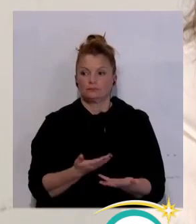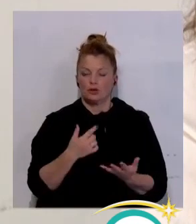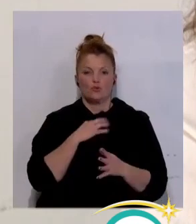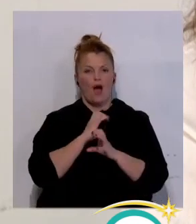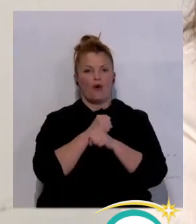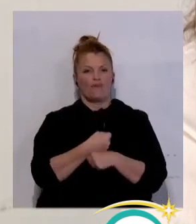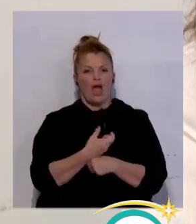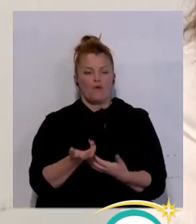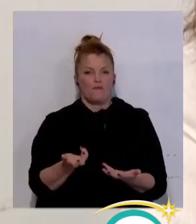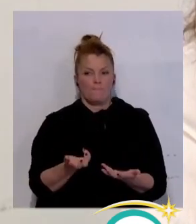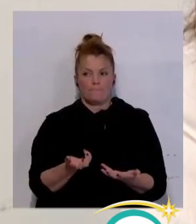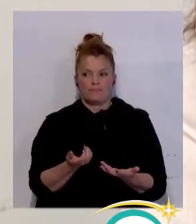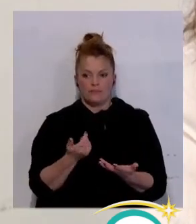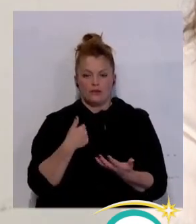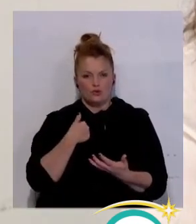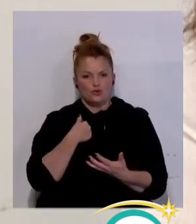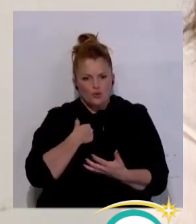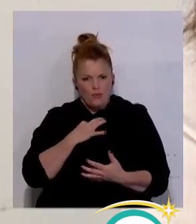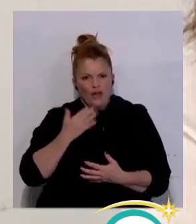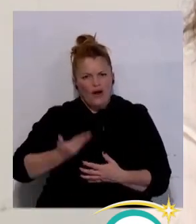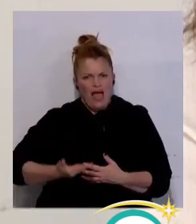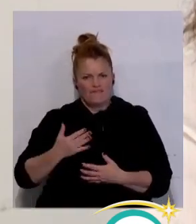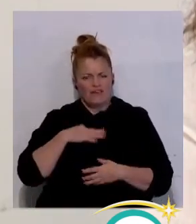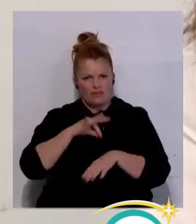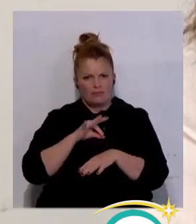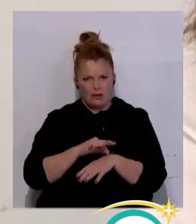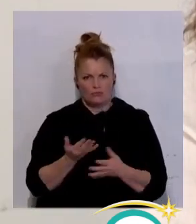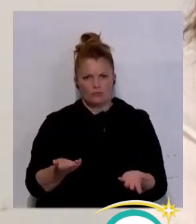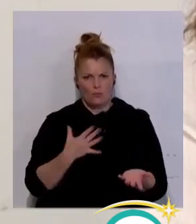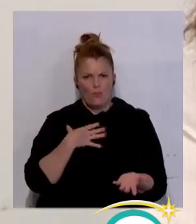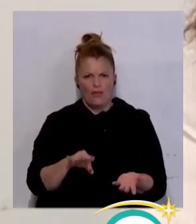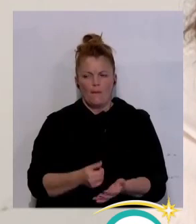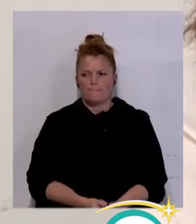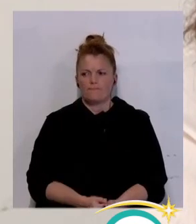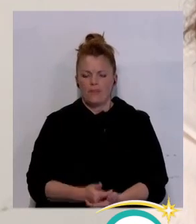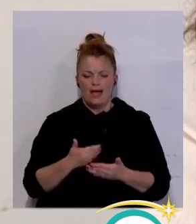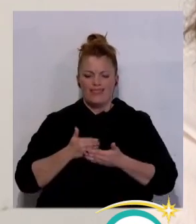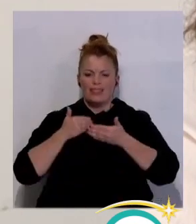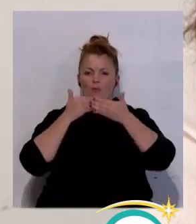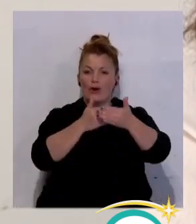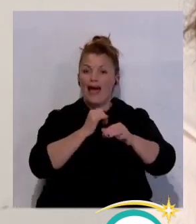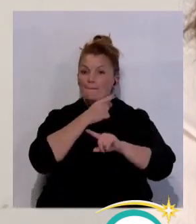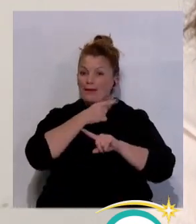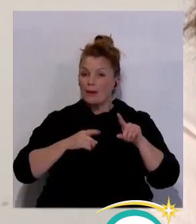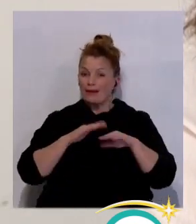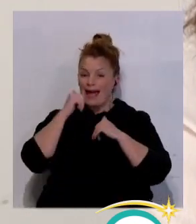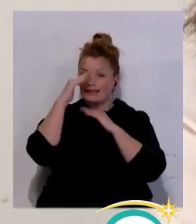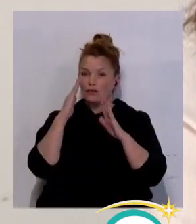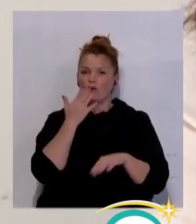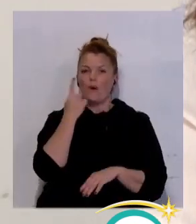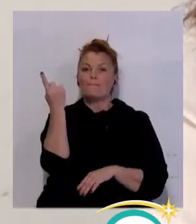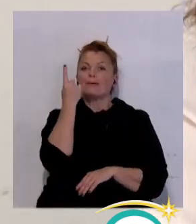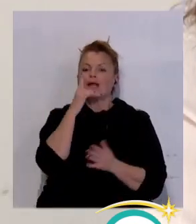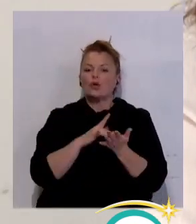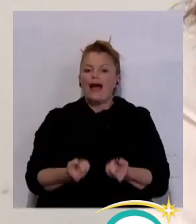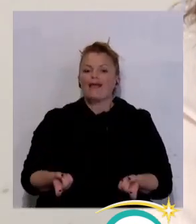agobiado. Puedo estar gravemente enfermo. Vale. La demora media para ser atendido en una primera